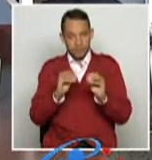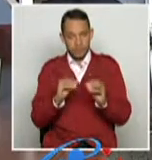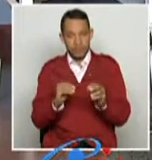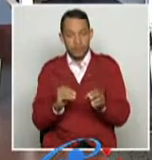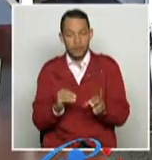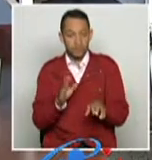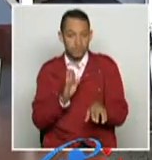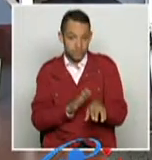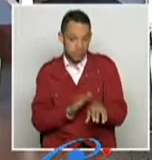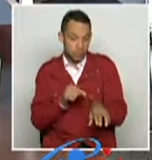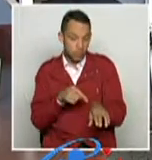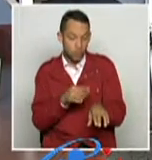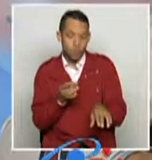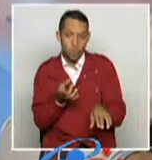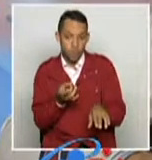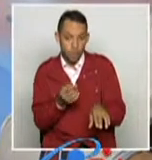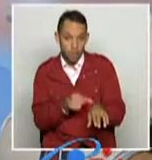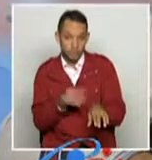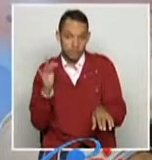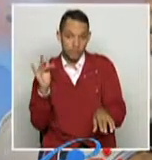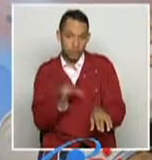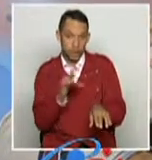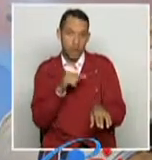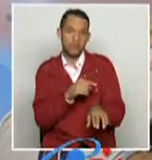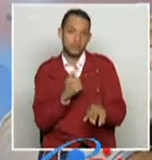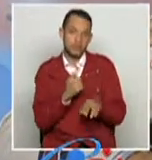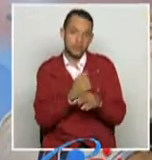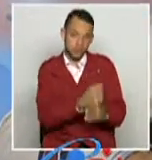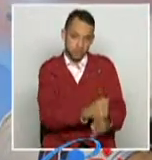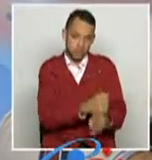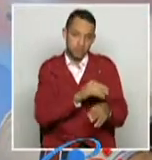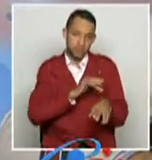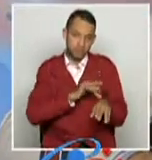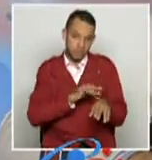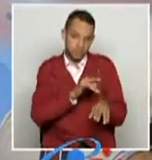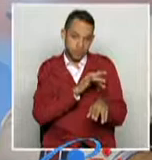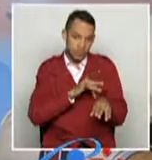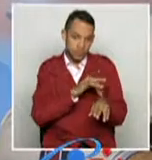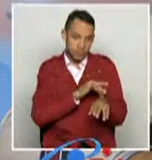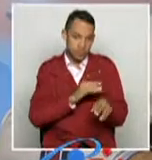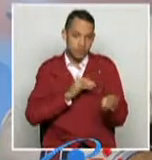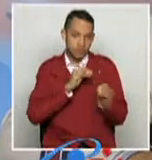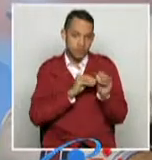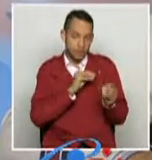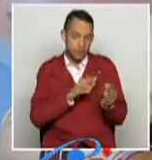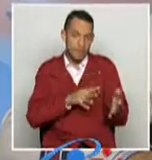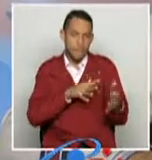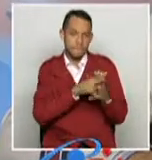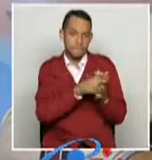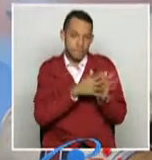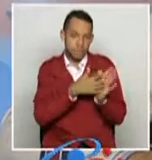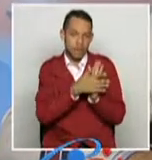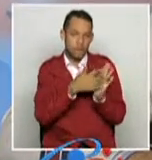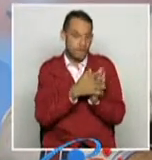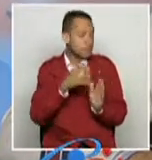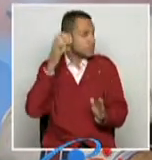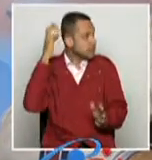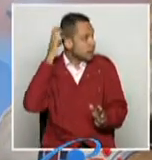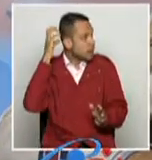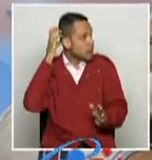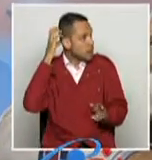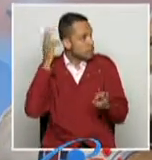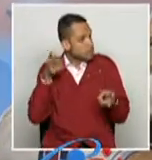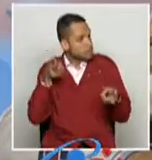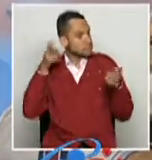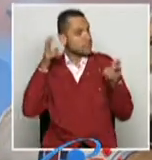área ciertos estímulos, pues digamos que uno está utilizando el área, pero lo que le está mandando es una información al cerebro para que